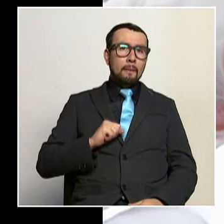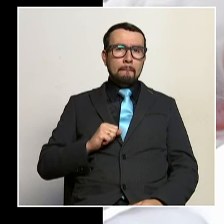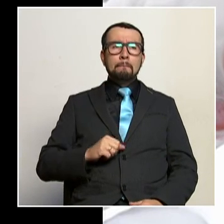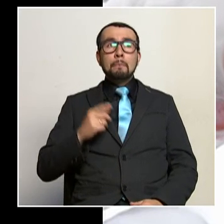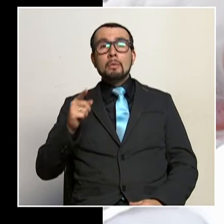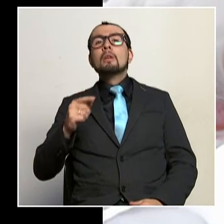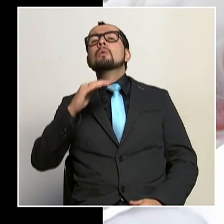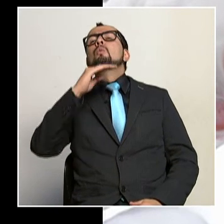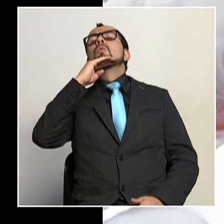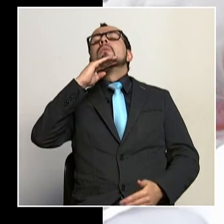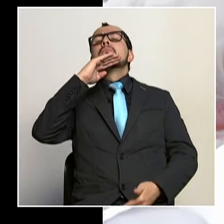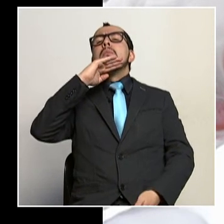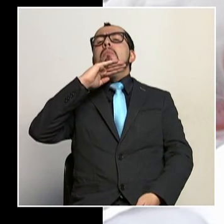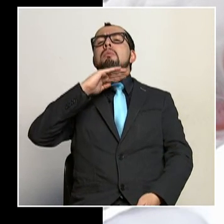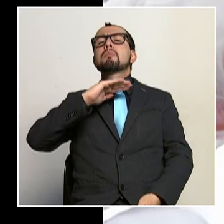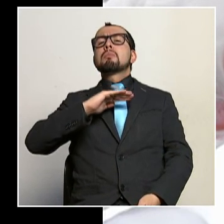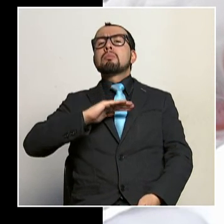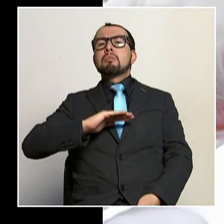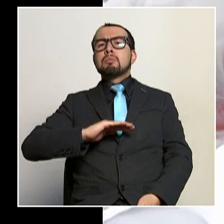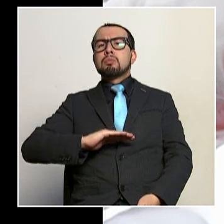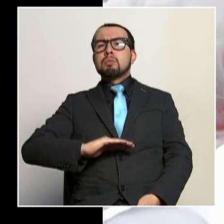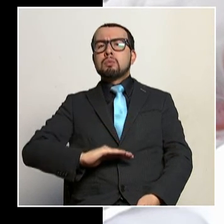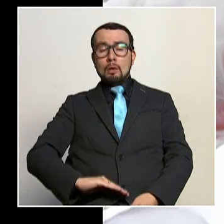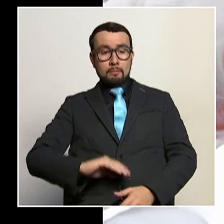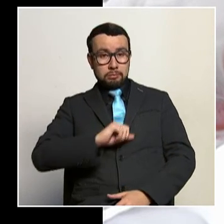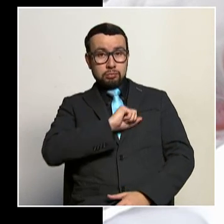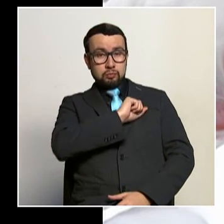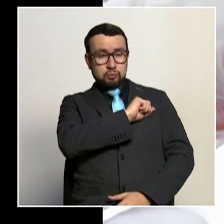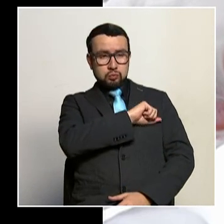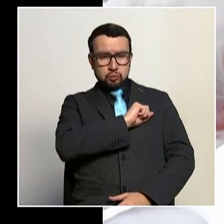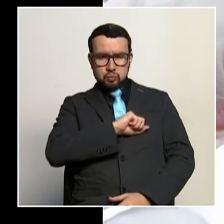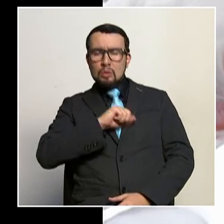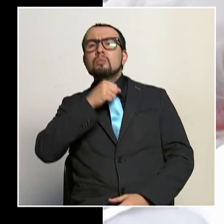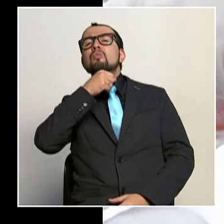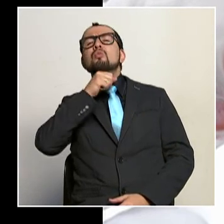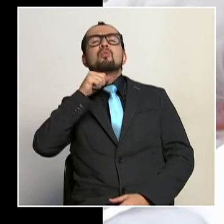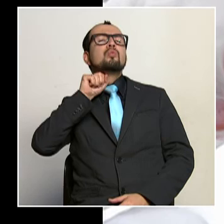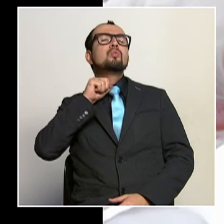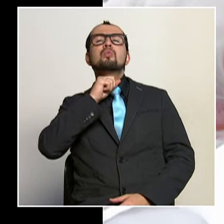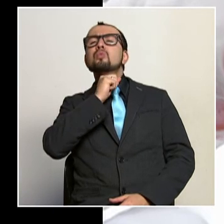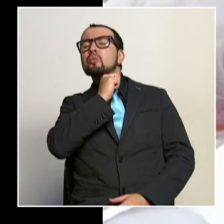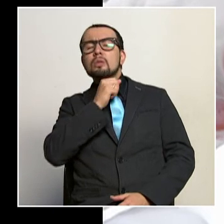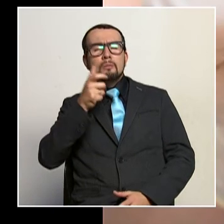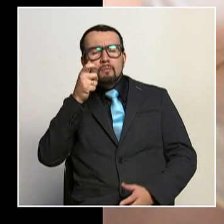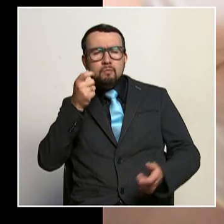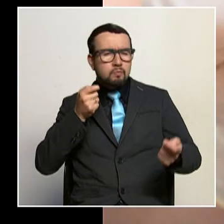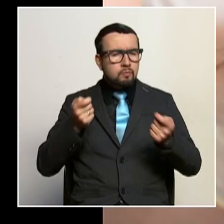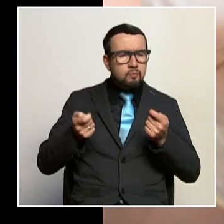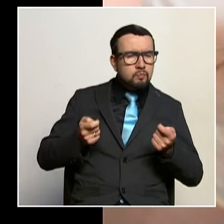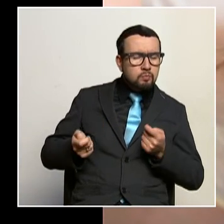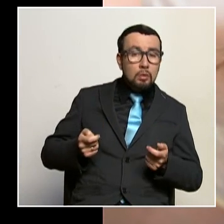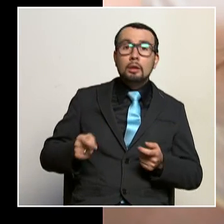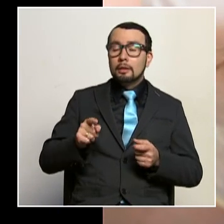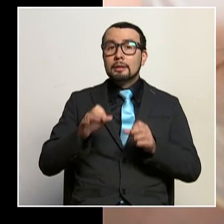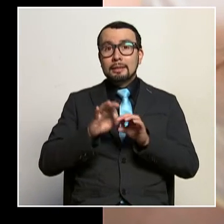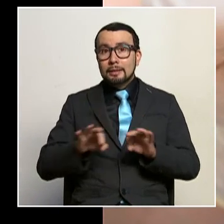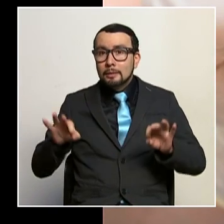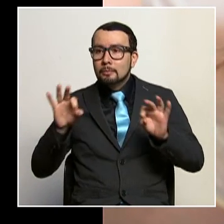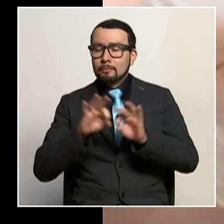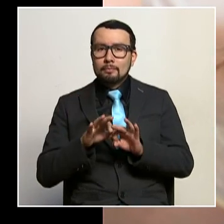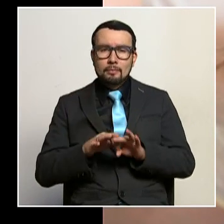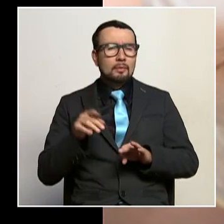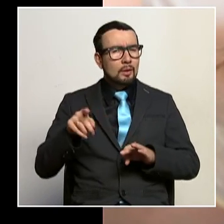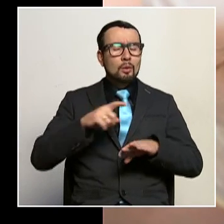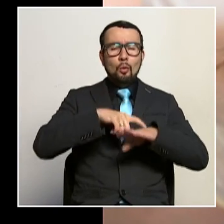preventivo resulta de la necesidad de realizar una ecografía que abarcara, o un